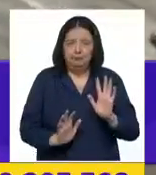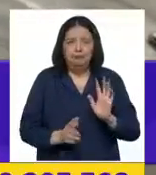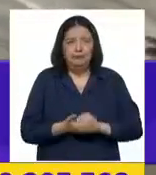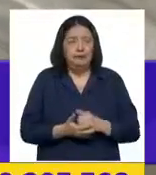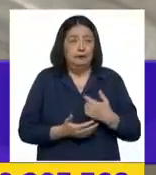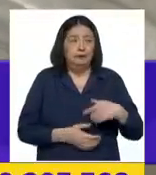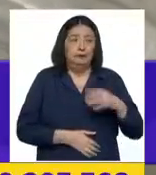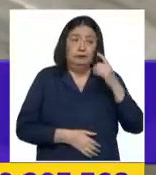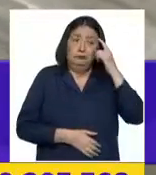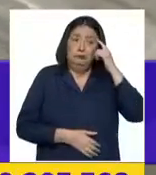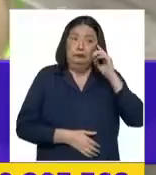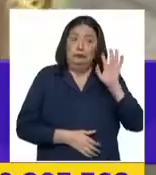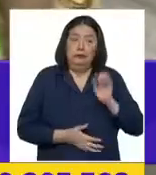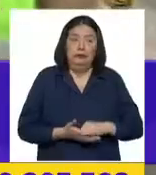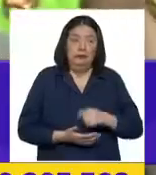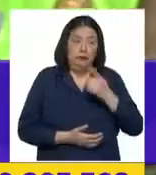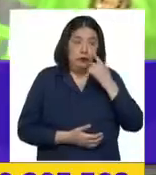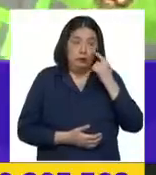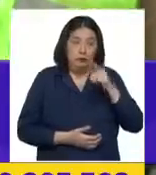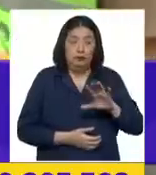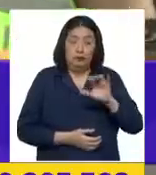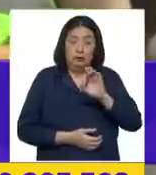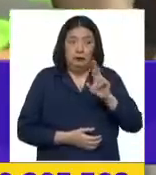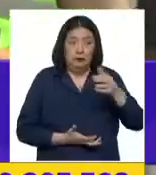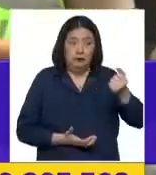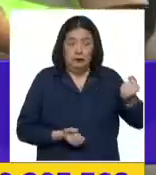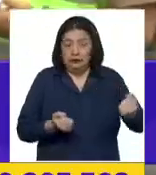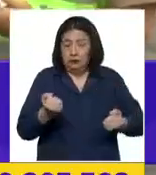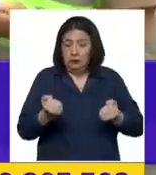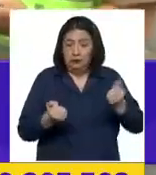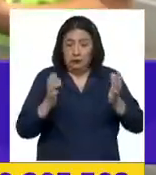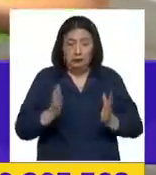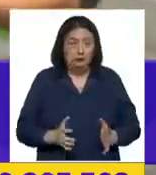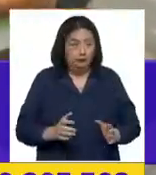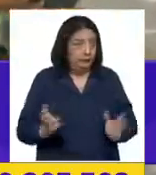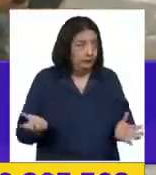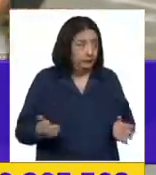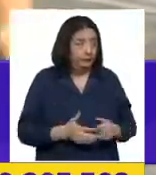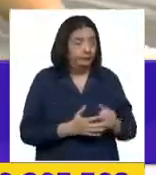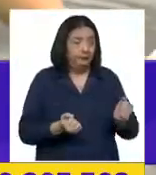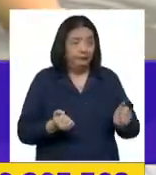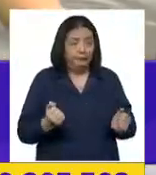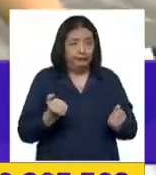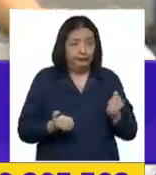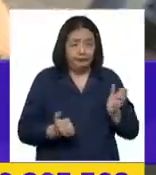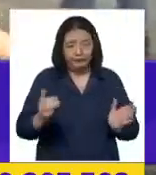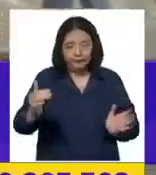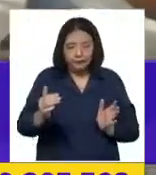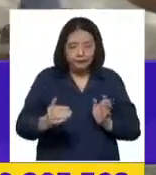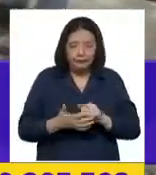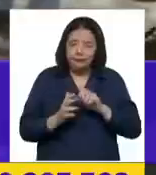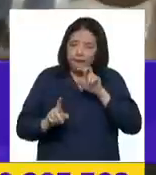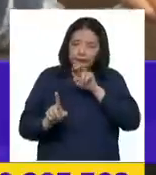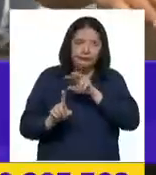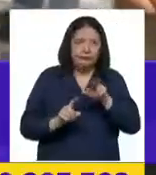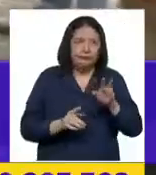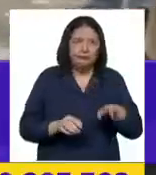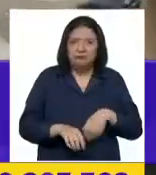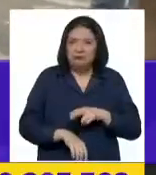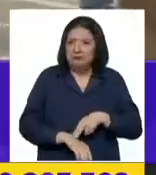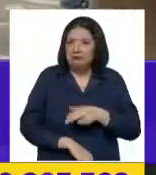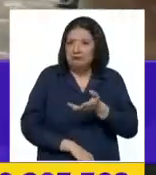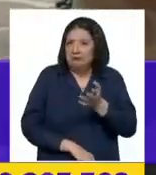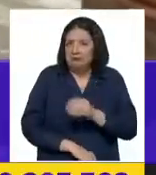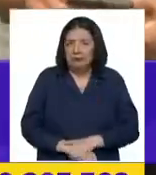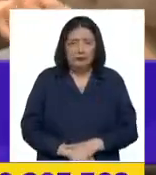por increíble que parezca, César Espinosa Colca, el chofer de la combi, estaba entre el tumulto de personas observando lo que había ocurrido como si nada hubiera